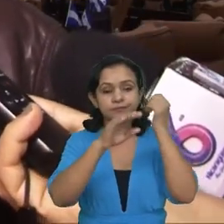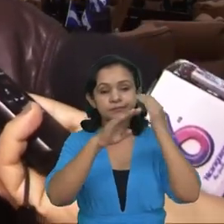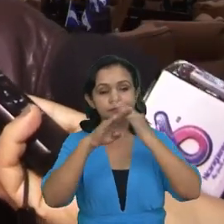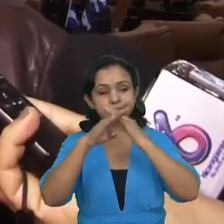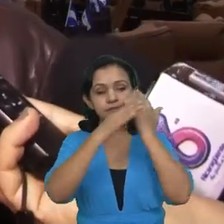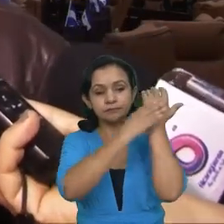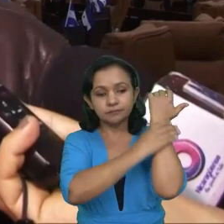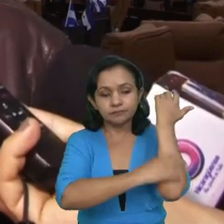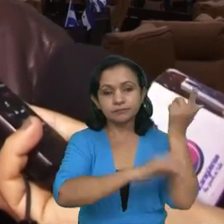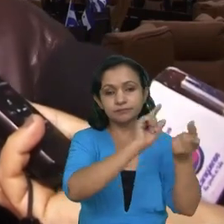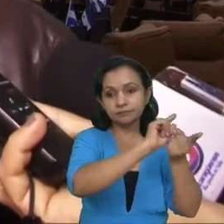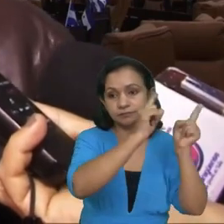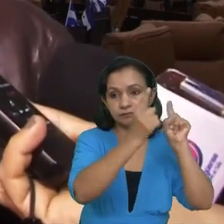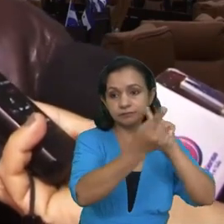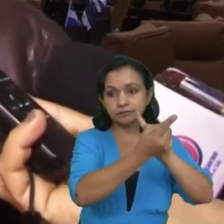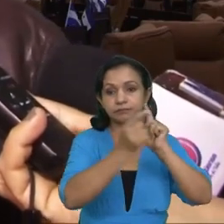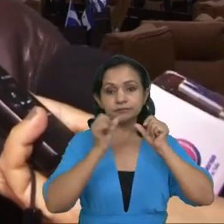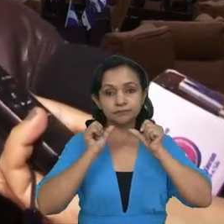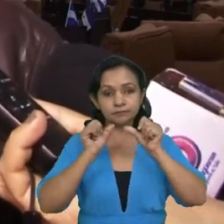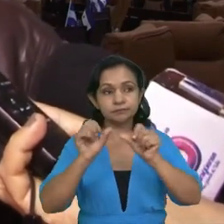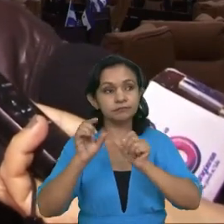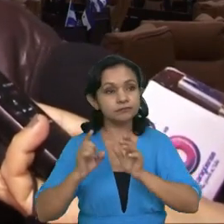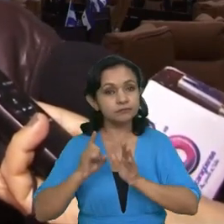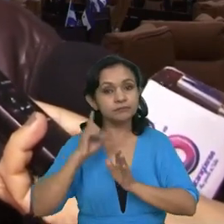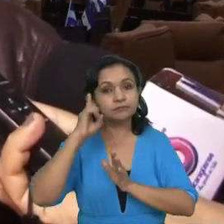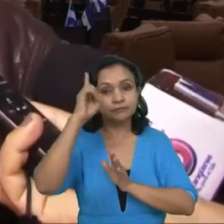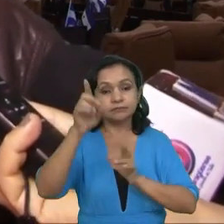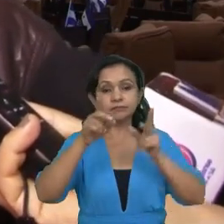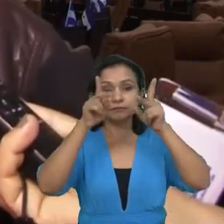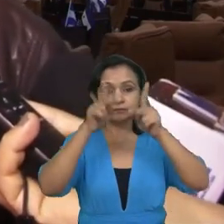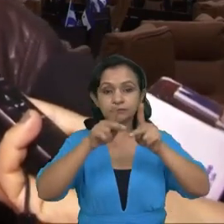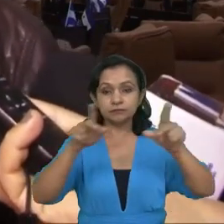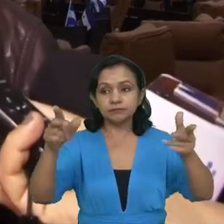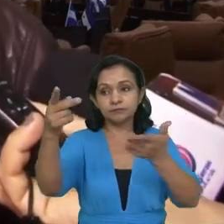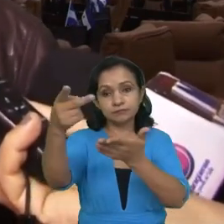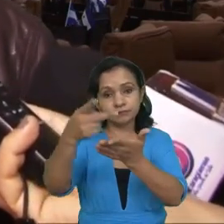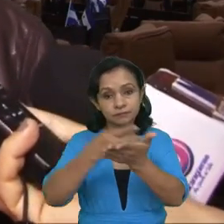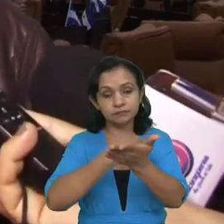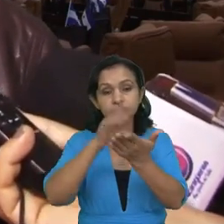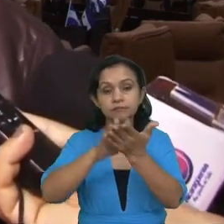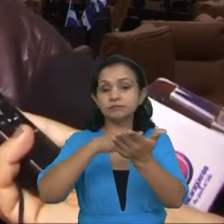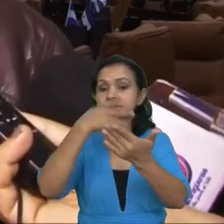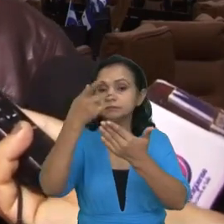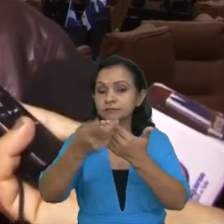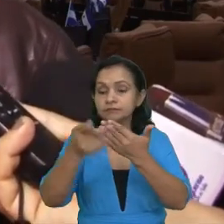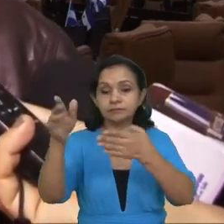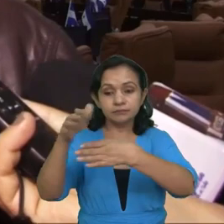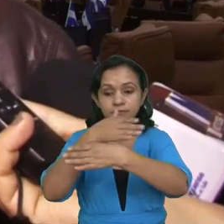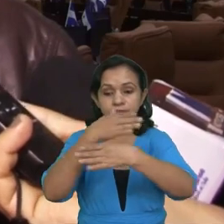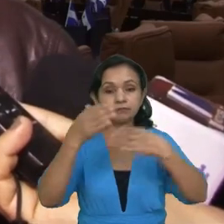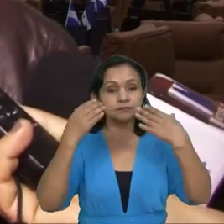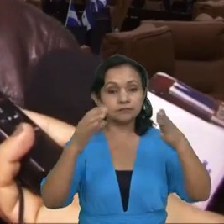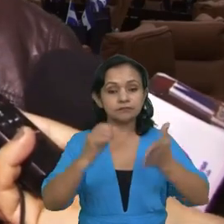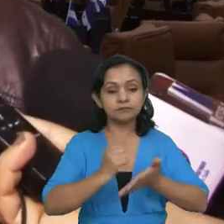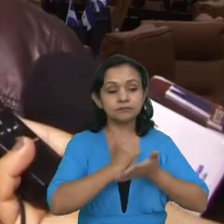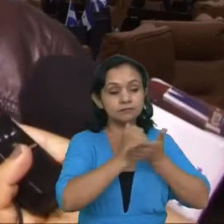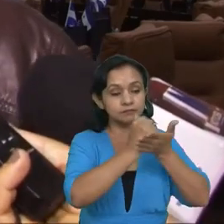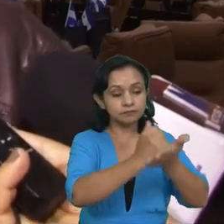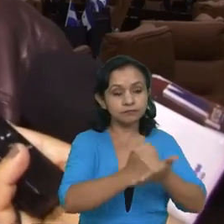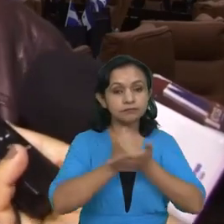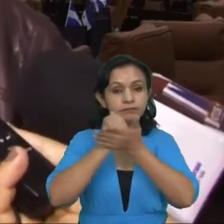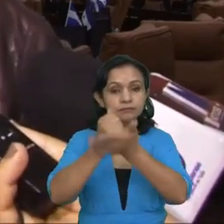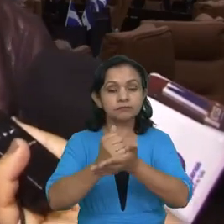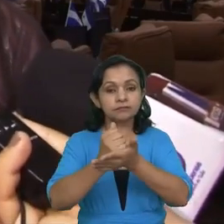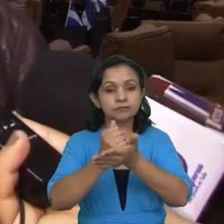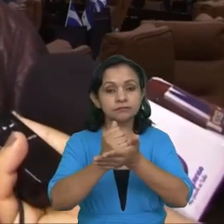para seguir desarrollando planes proyectos programas y acciones que vengan a favorecer a